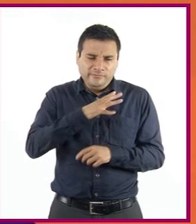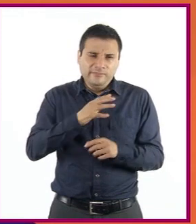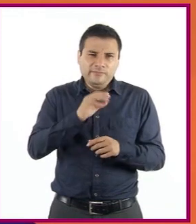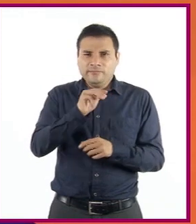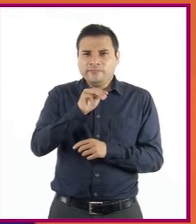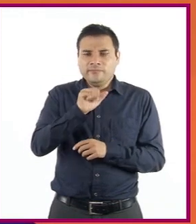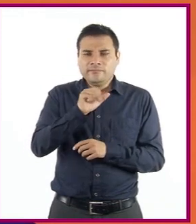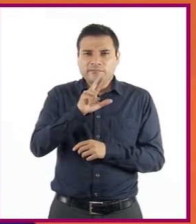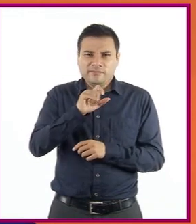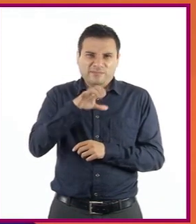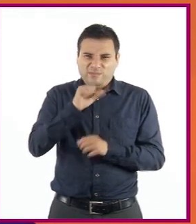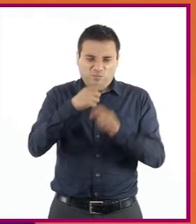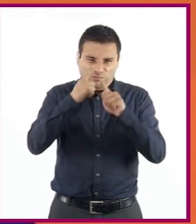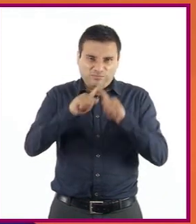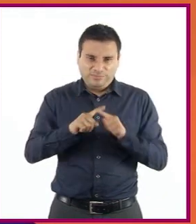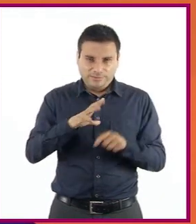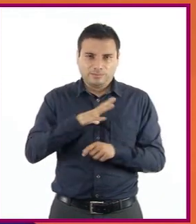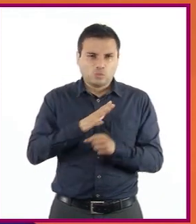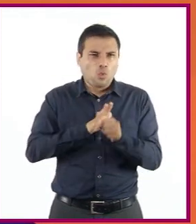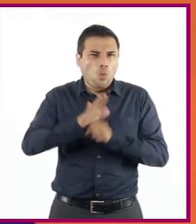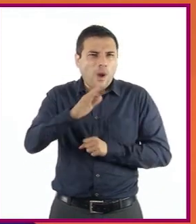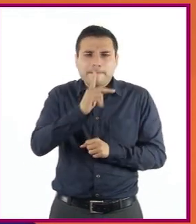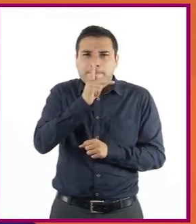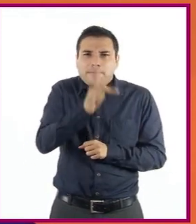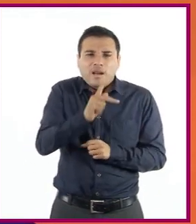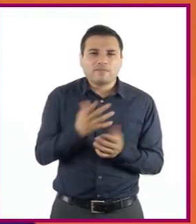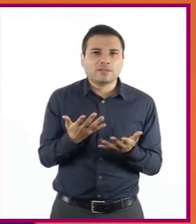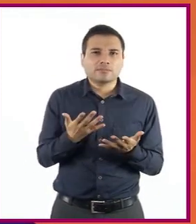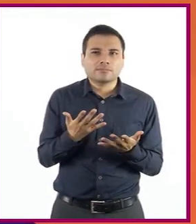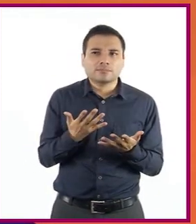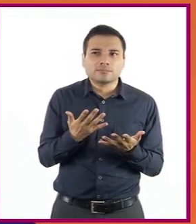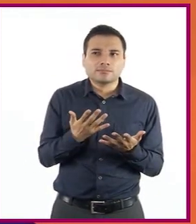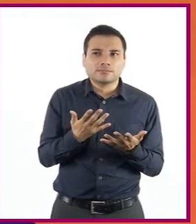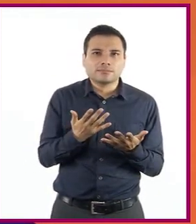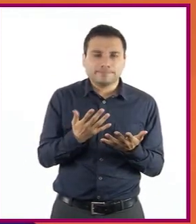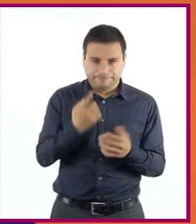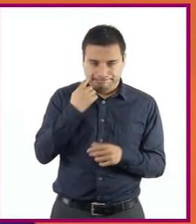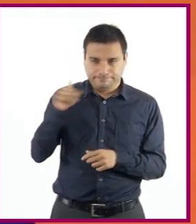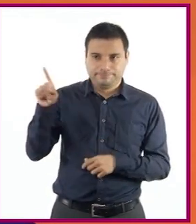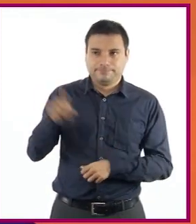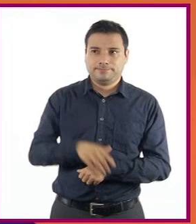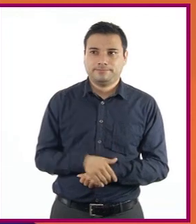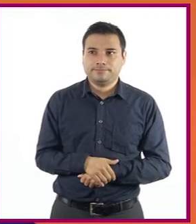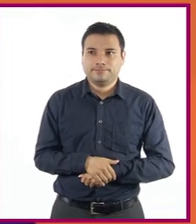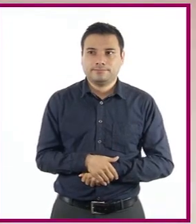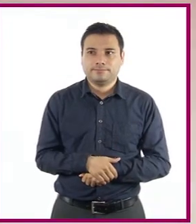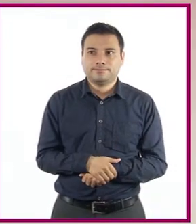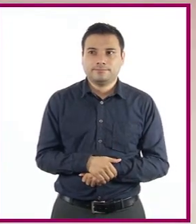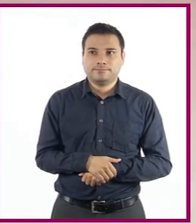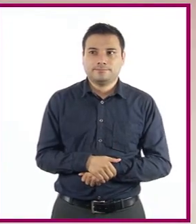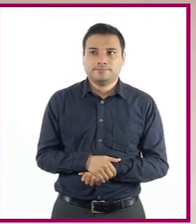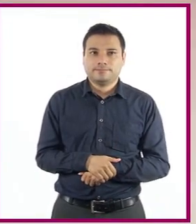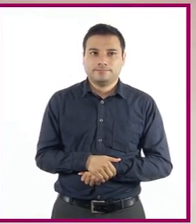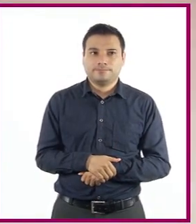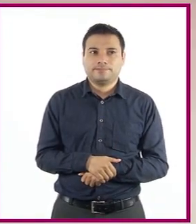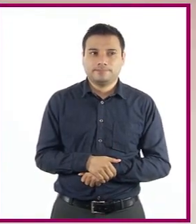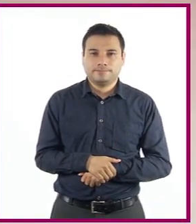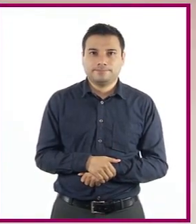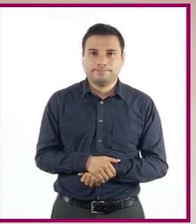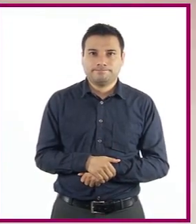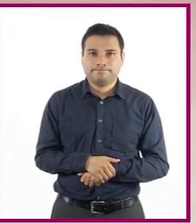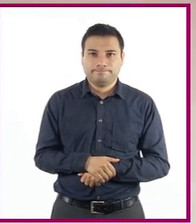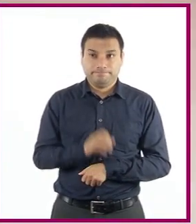marcadores discursivos. Veamos cuáles son estos que se utilizaron en esta carta. Enrique,